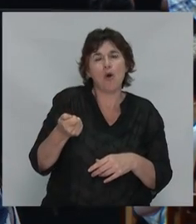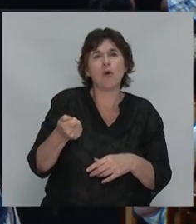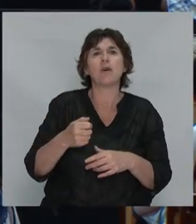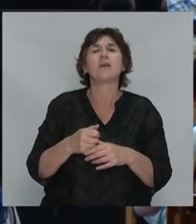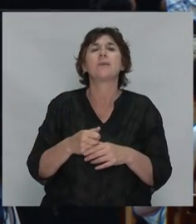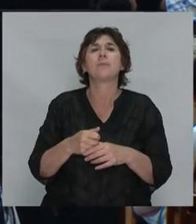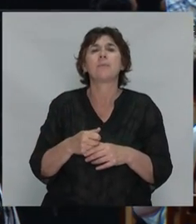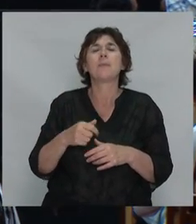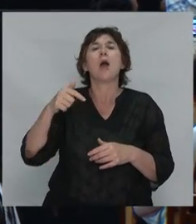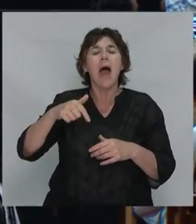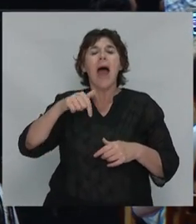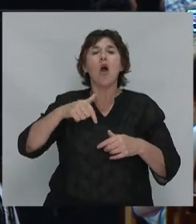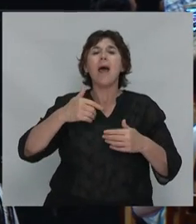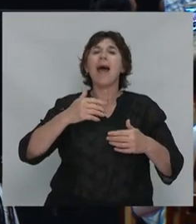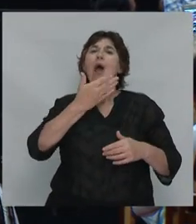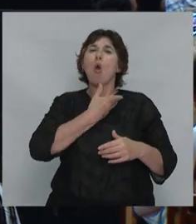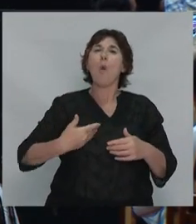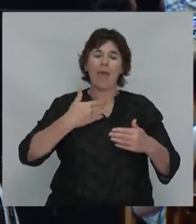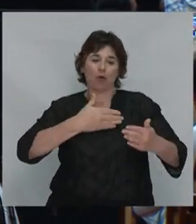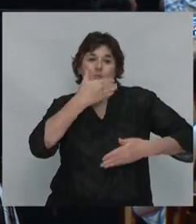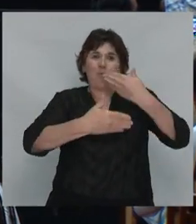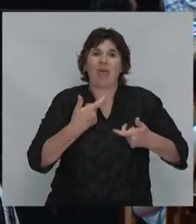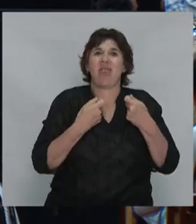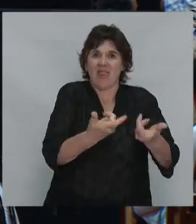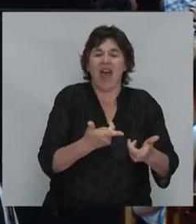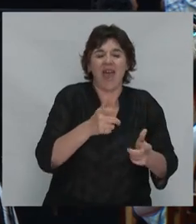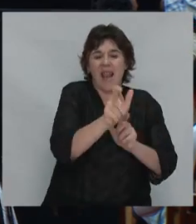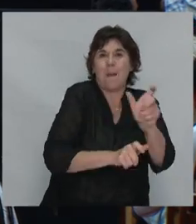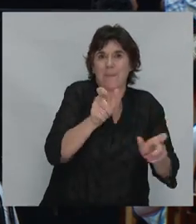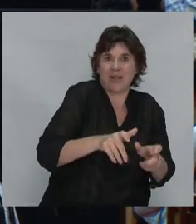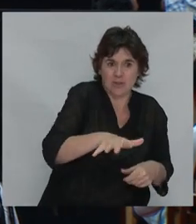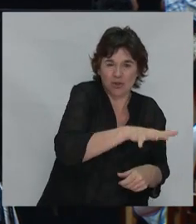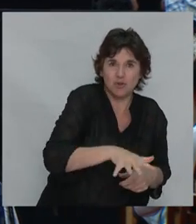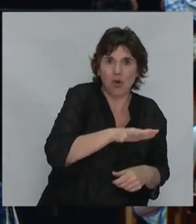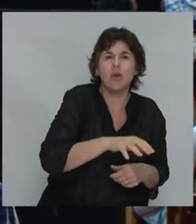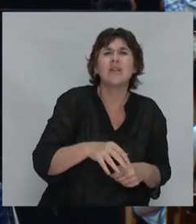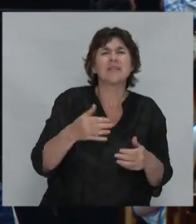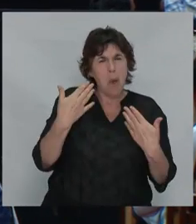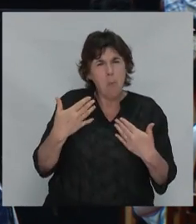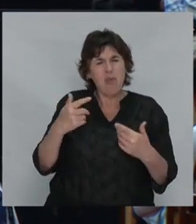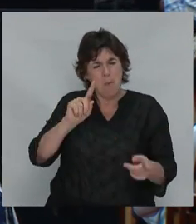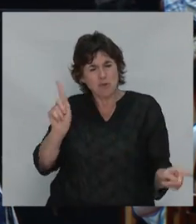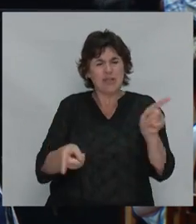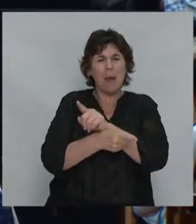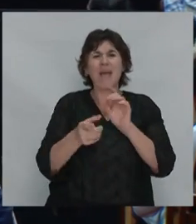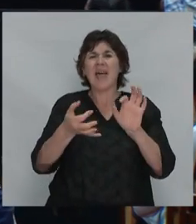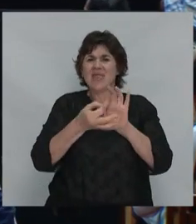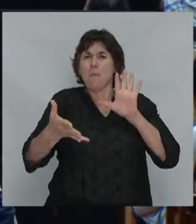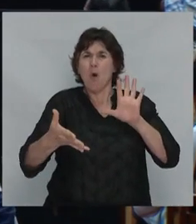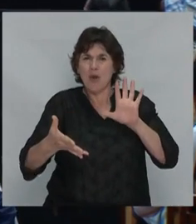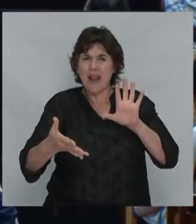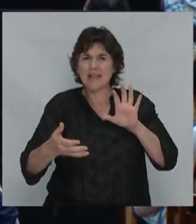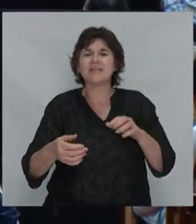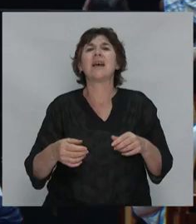repliegue del progresismo o si tenemos una expectativa de reemplazar la democracia tomar el poder y hacer